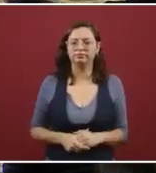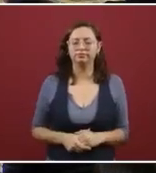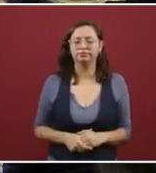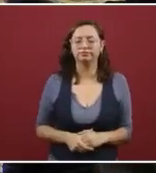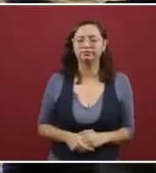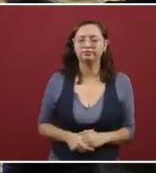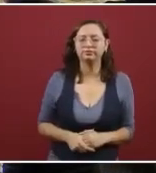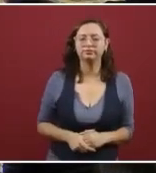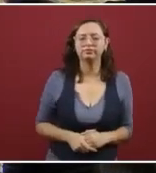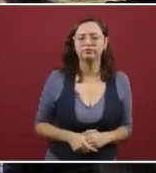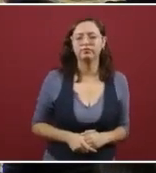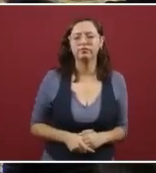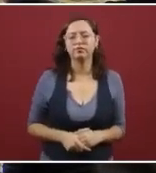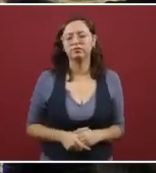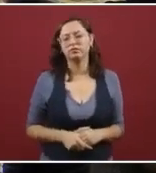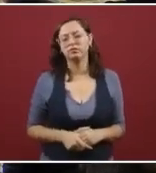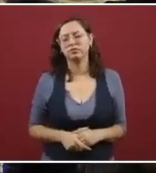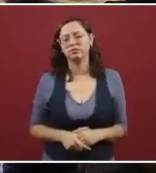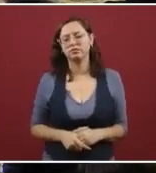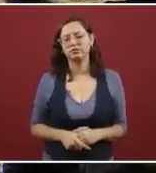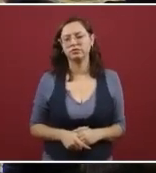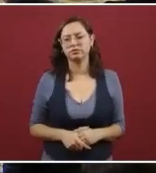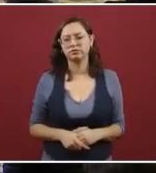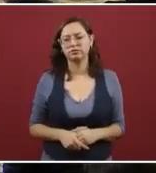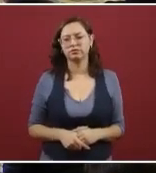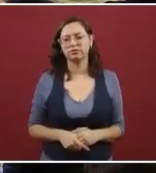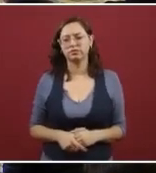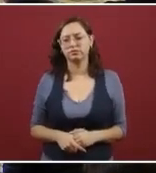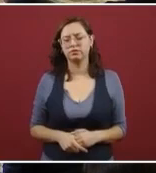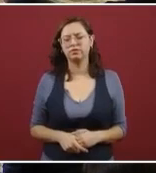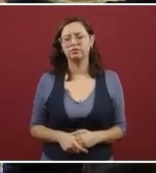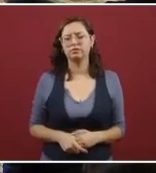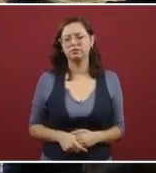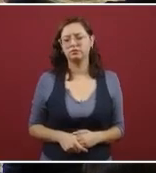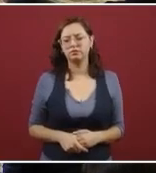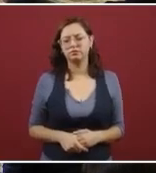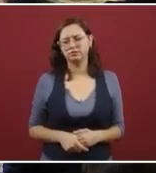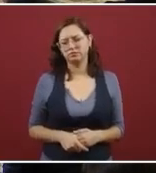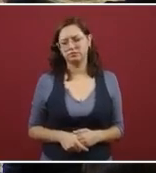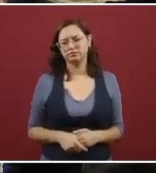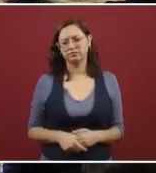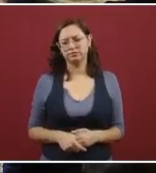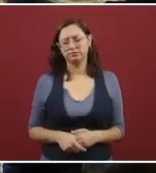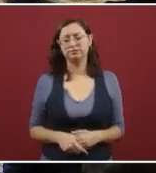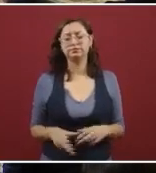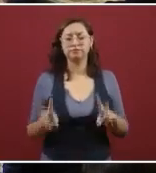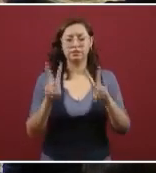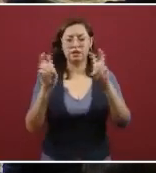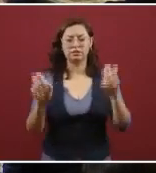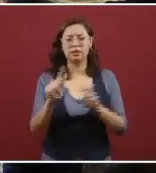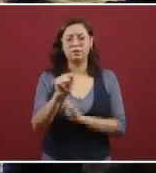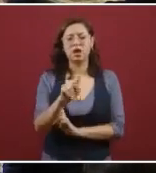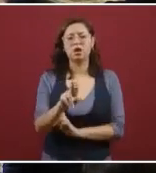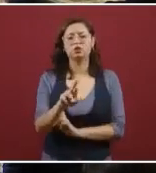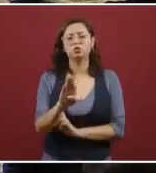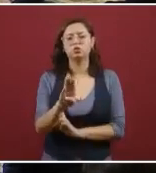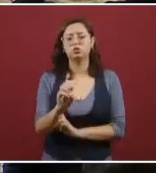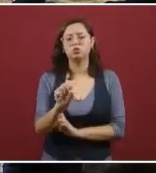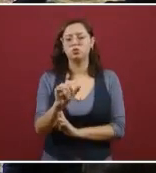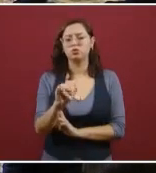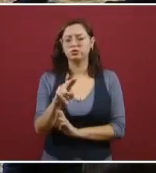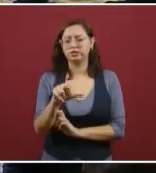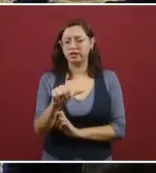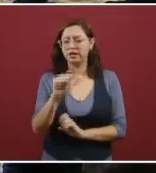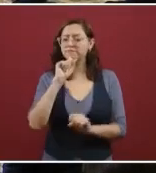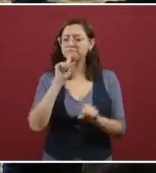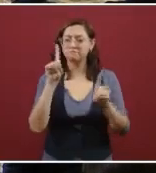En turbocina, aquí también se incrementó de manera sustancial los inventarios de